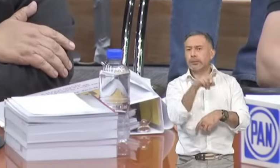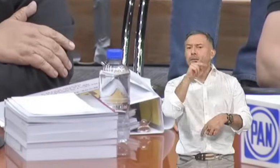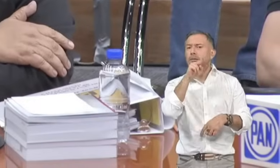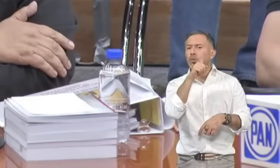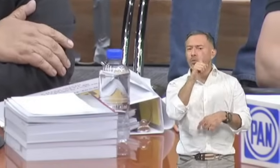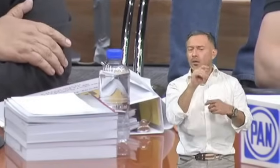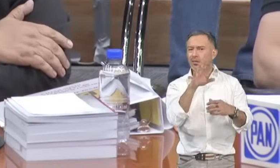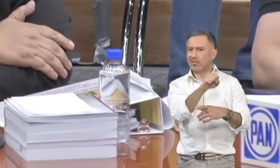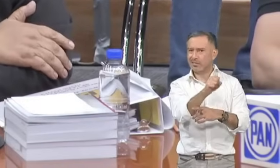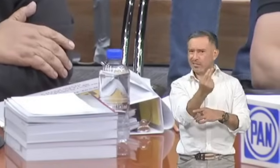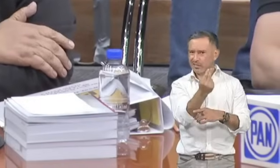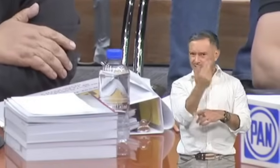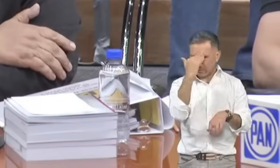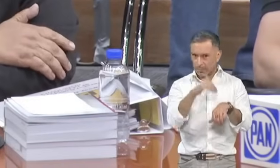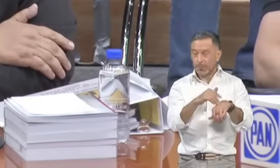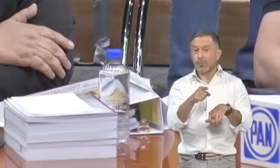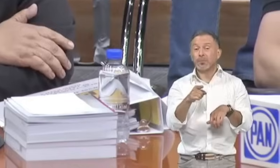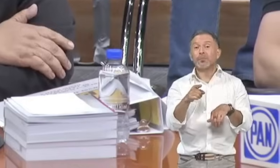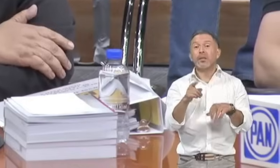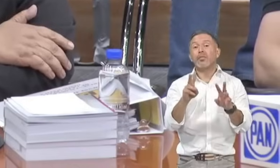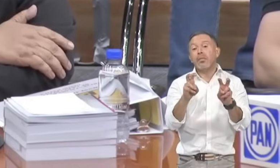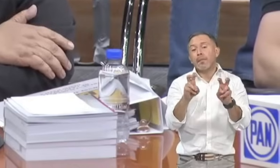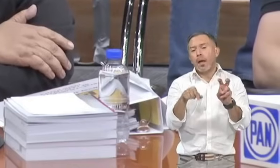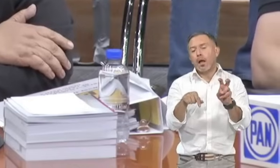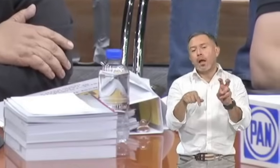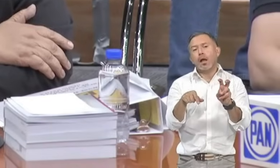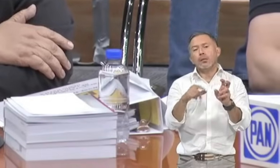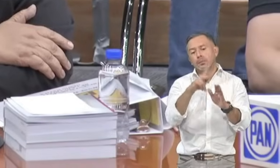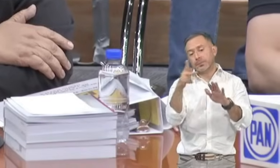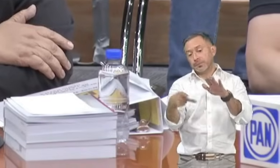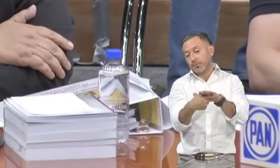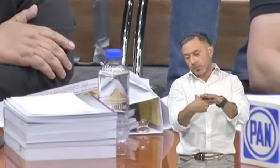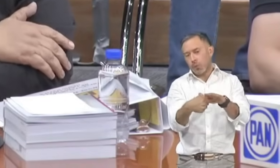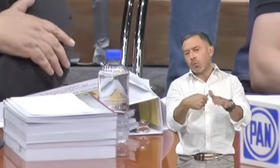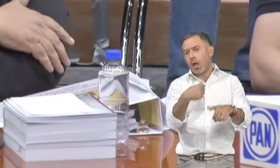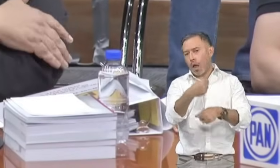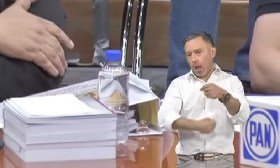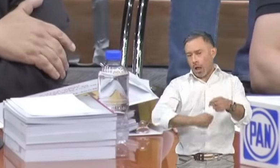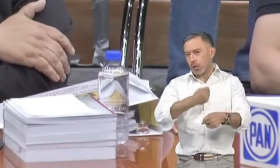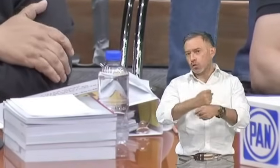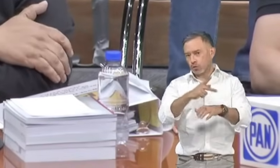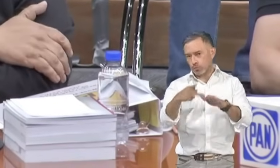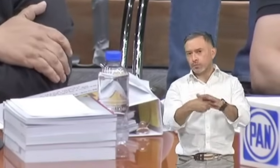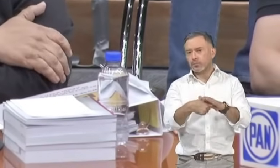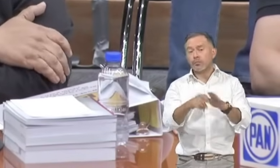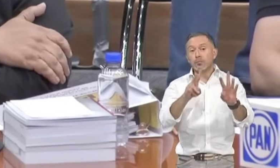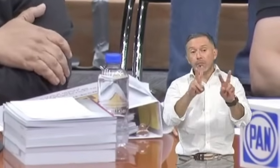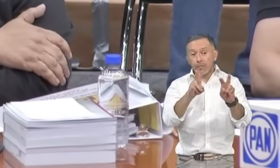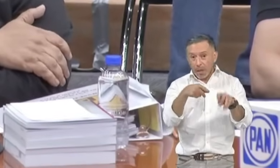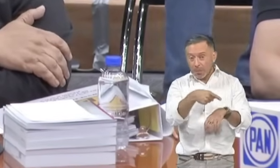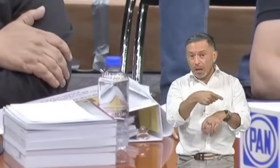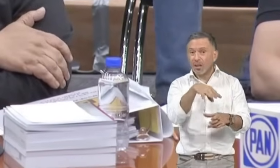el tema lo vamos a seguir teniendo por delante durante algunos años, y lo real es que el tema de las encuestas se ha convertido